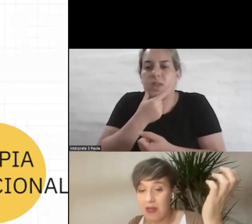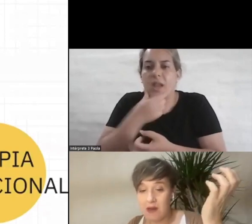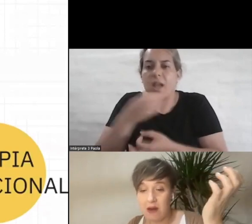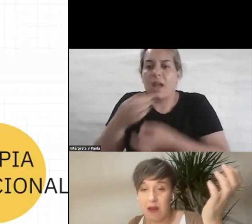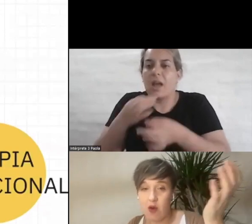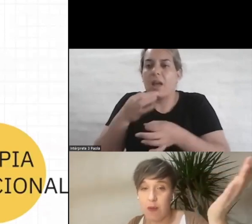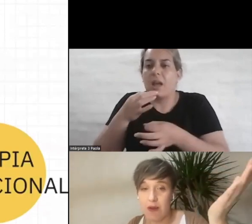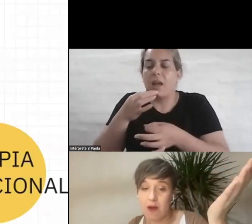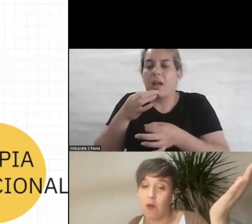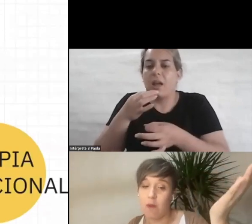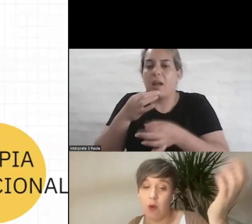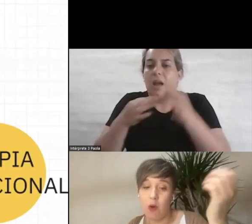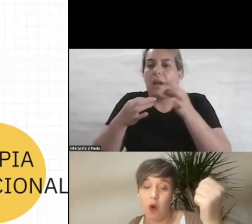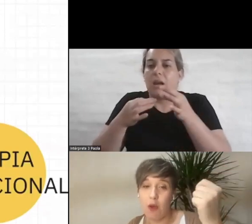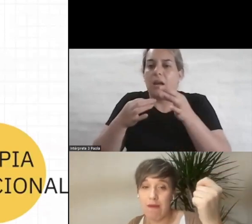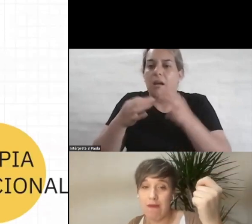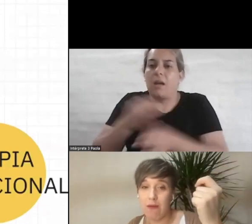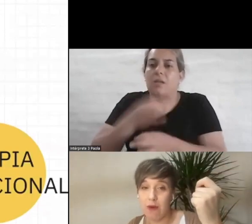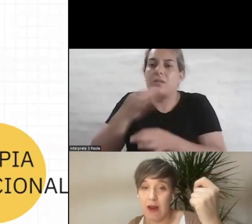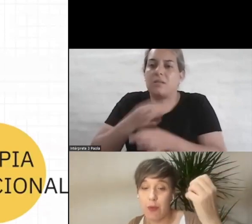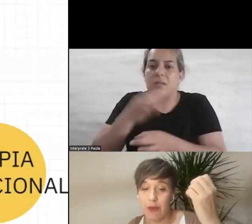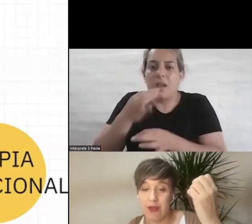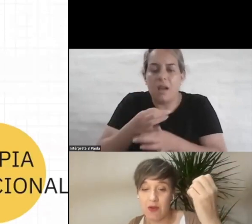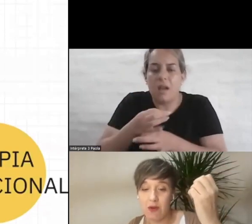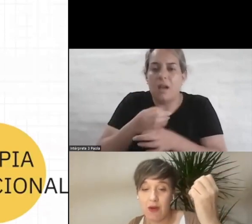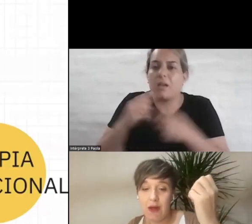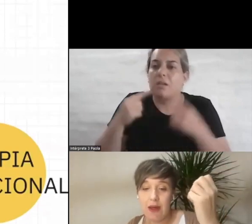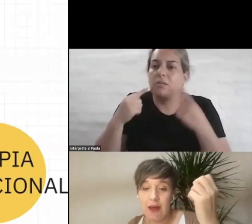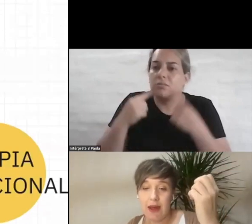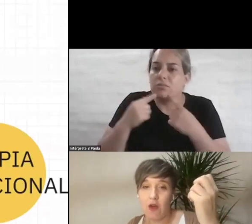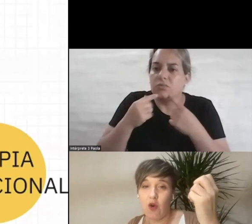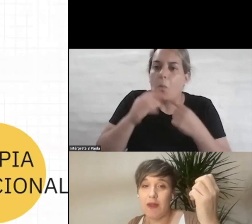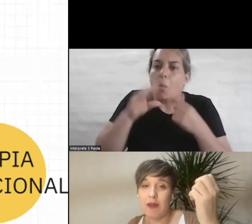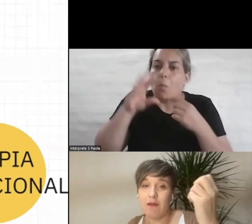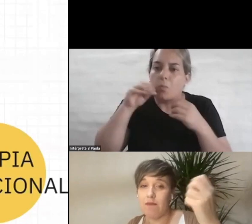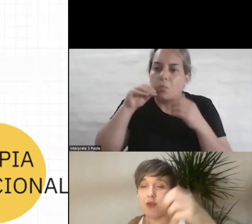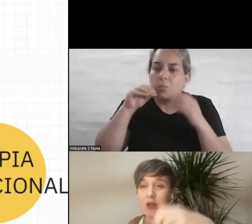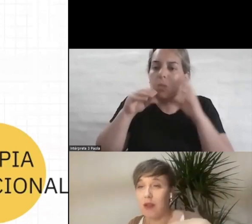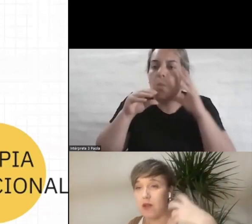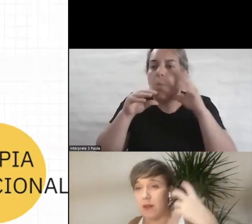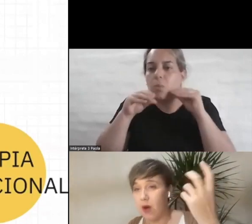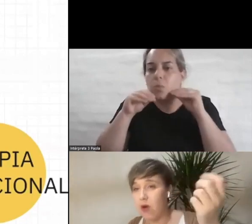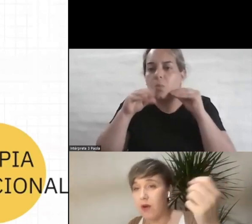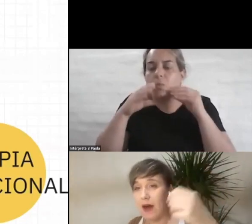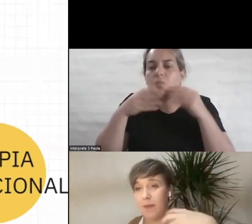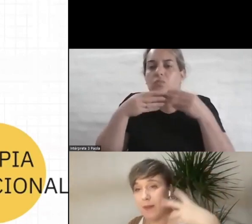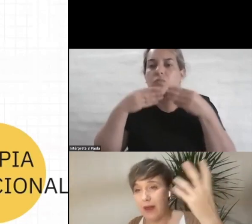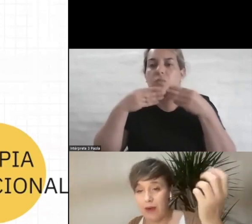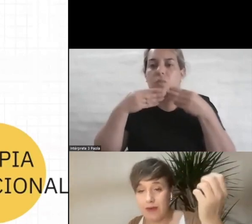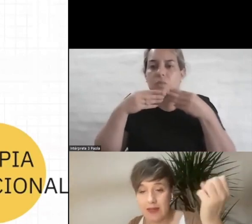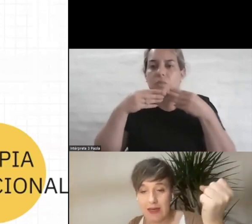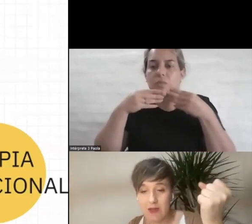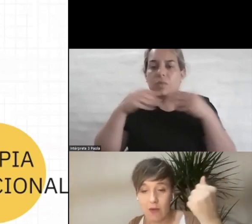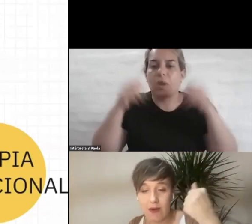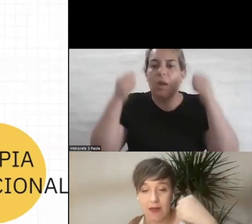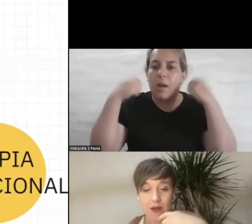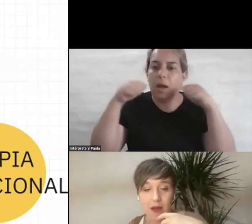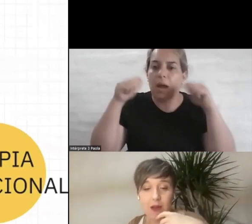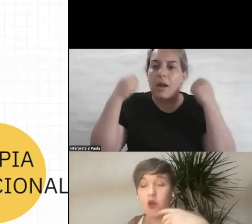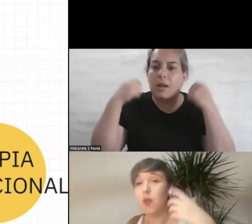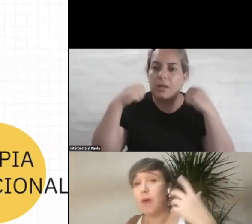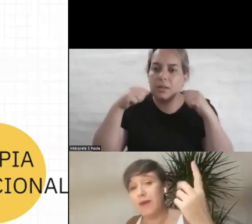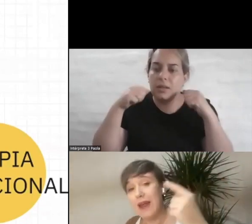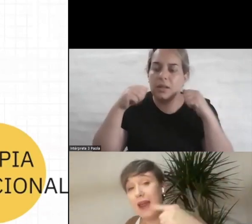muy útiles a la hora de comprender cómo debe funcionar el proceso. Recomiendan, pues, ejercicios de mejora, de preparación antes de las